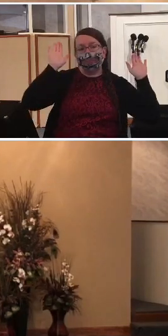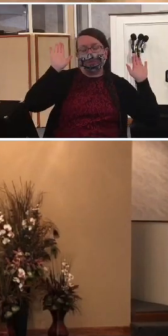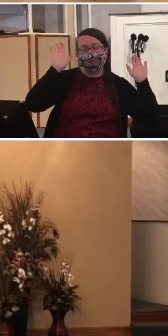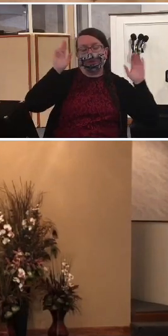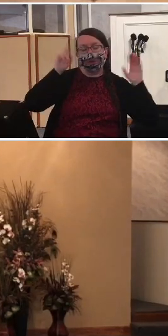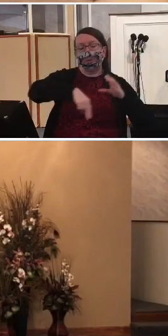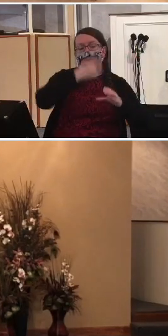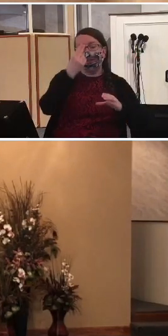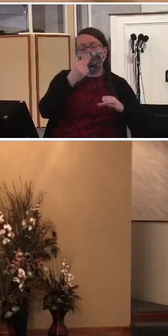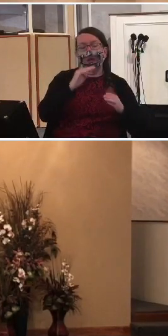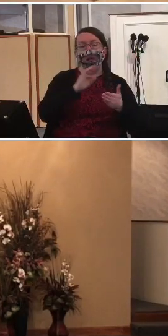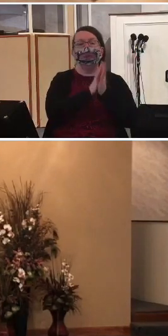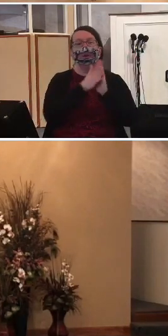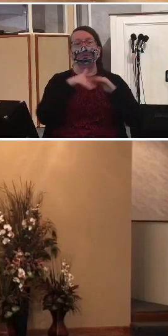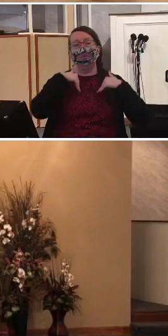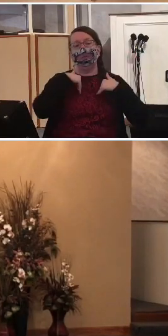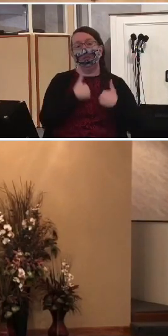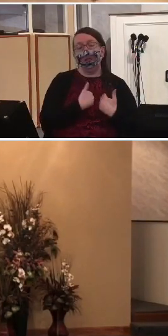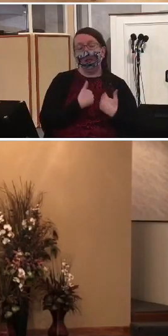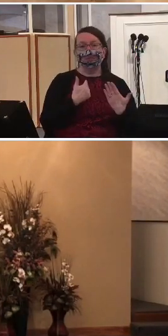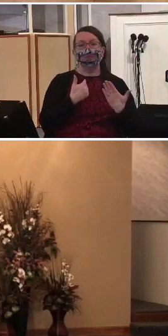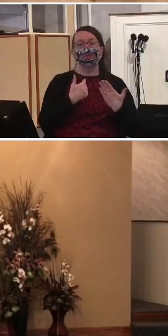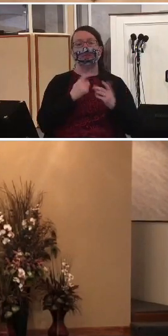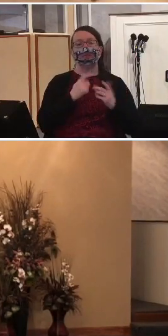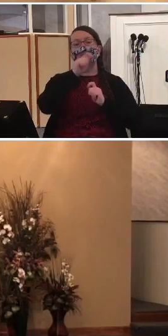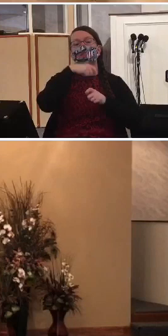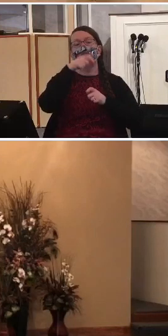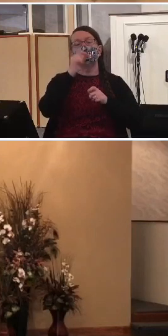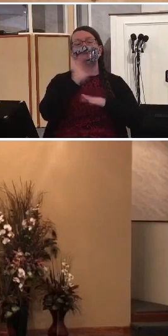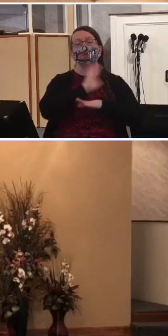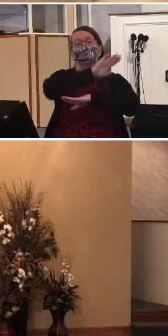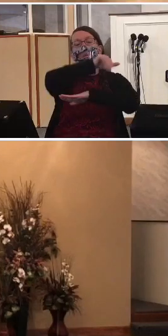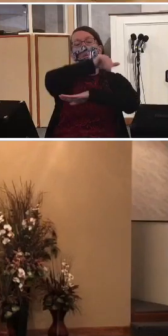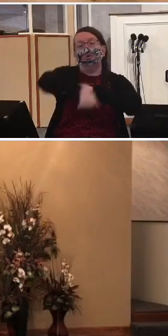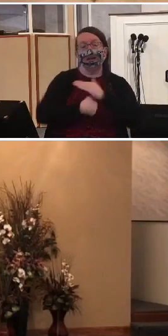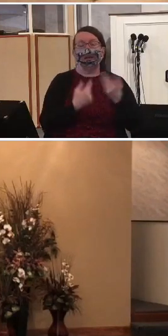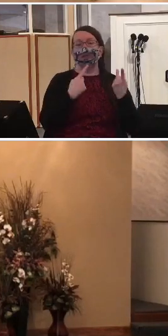me he preocupado y yo pesqué toda la noche. Traté,